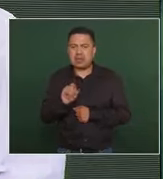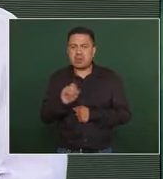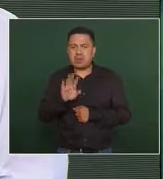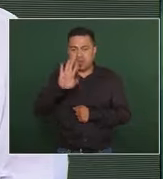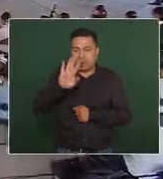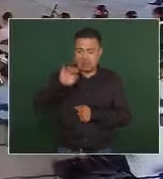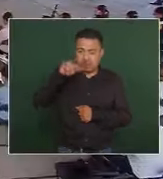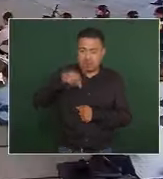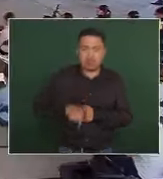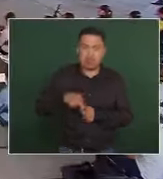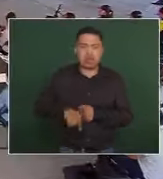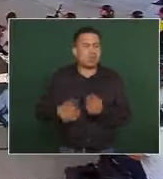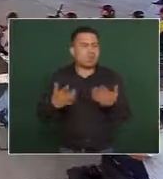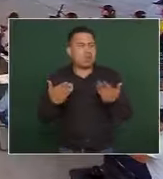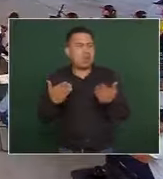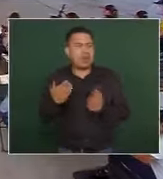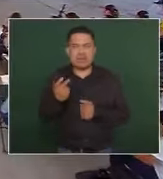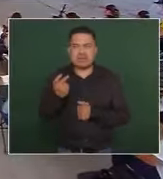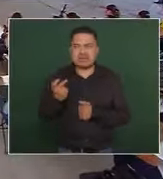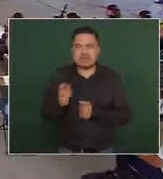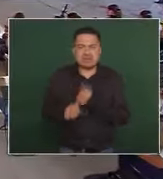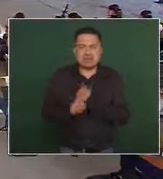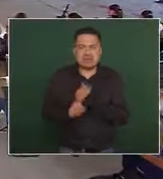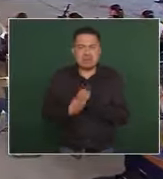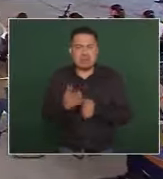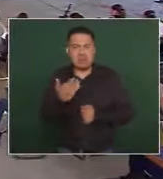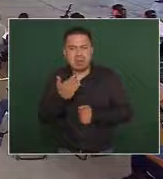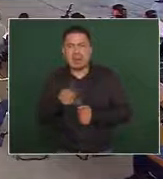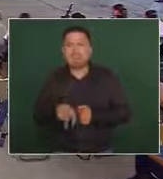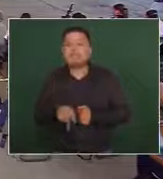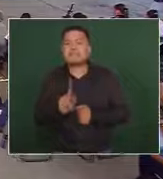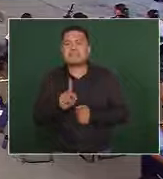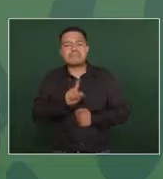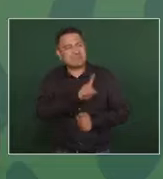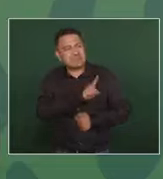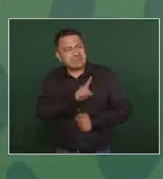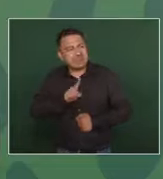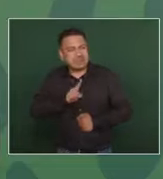Aquí no tenemos eso y tenemos que